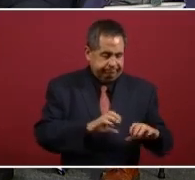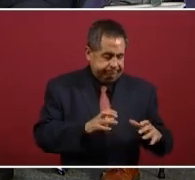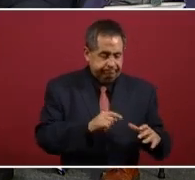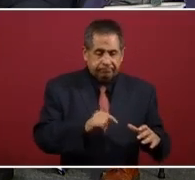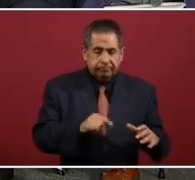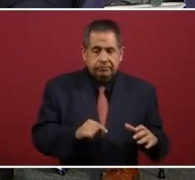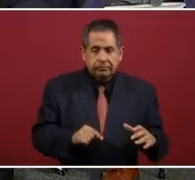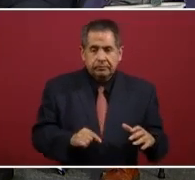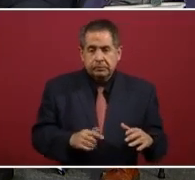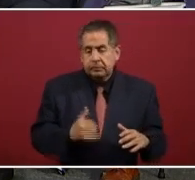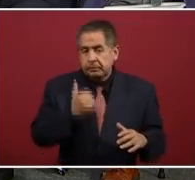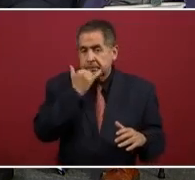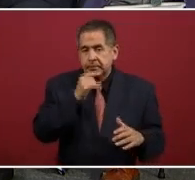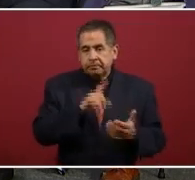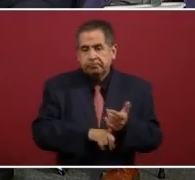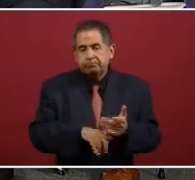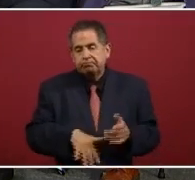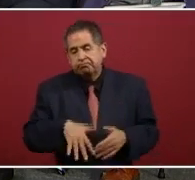se cometió,